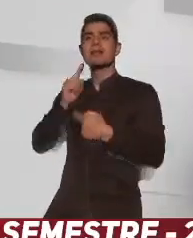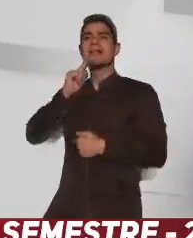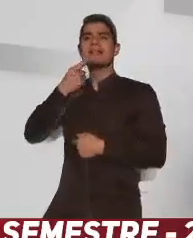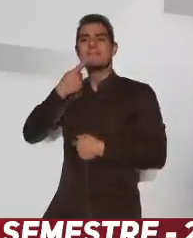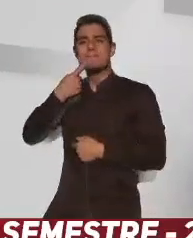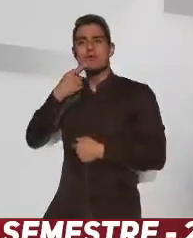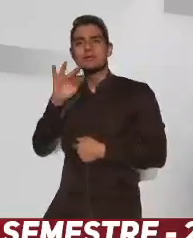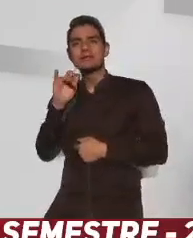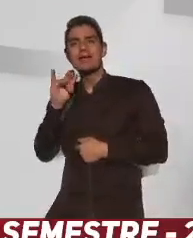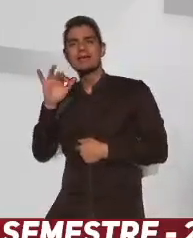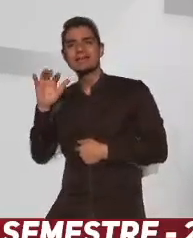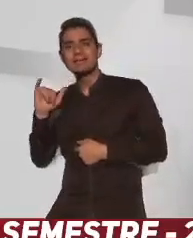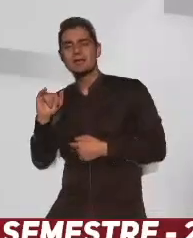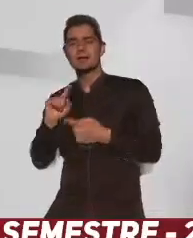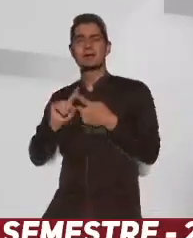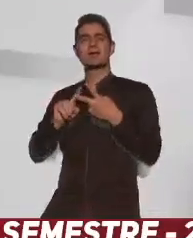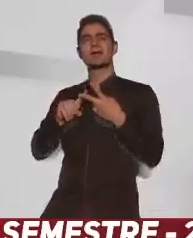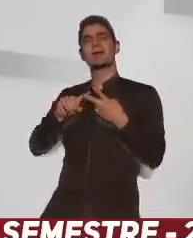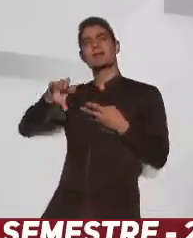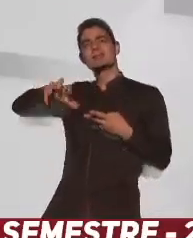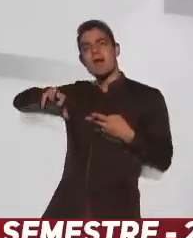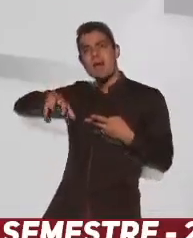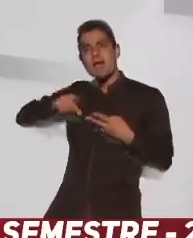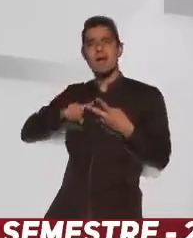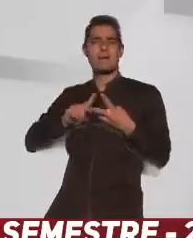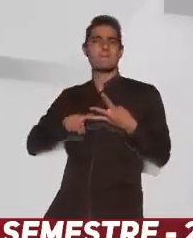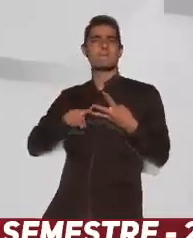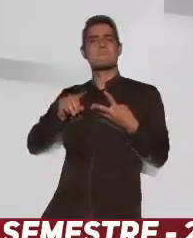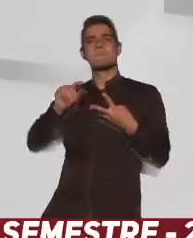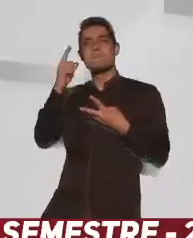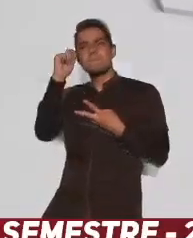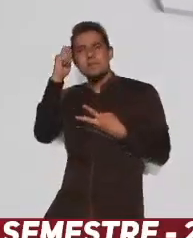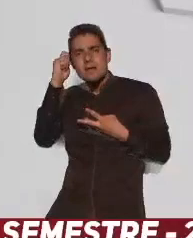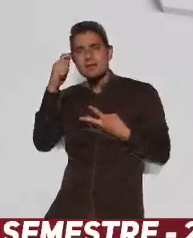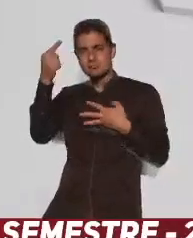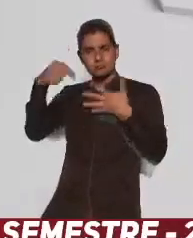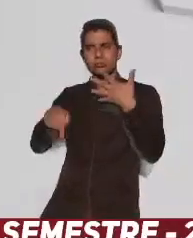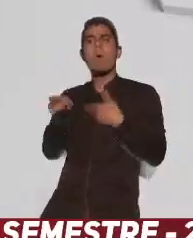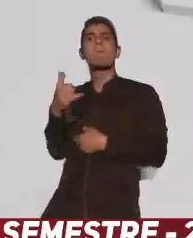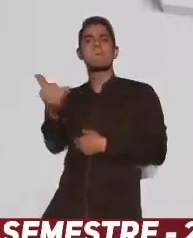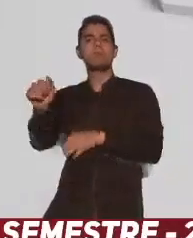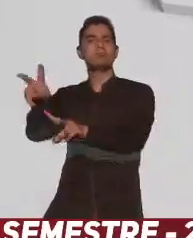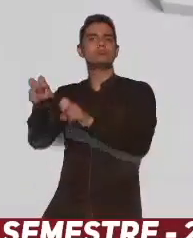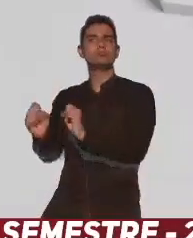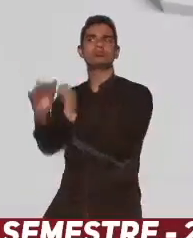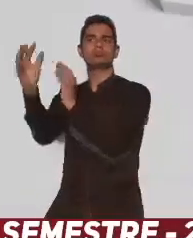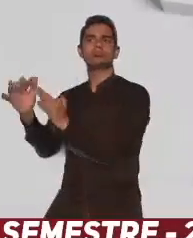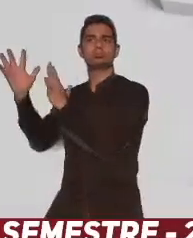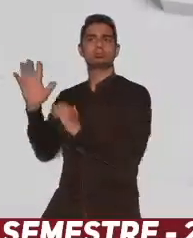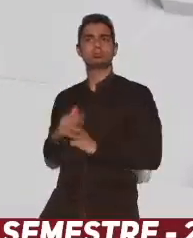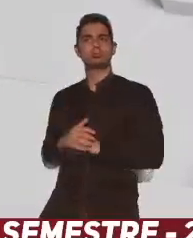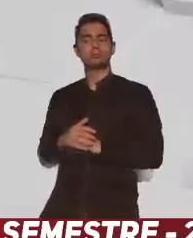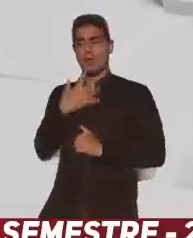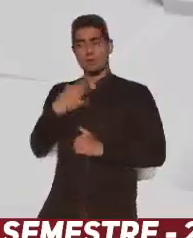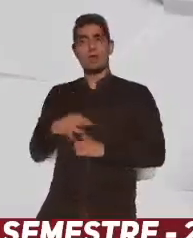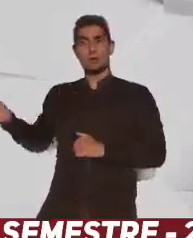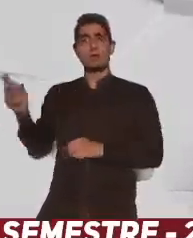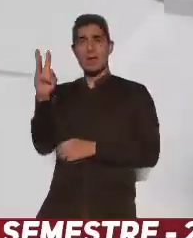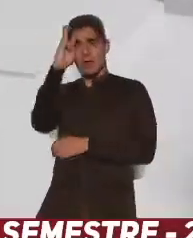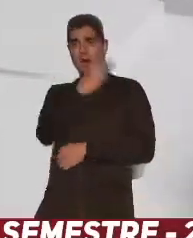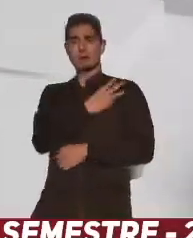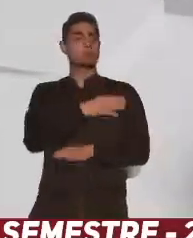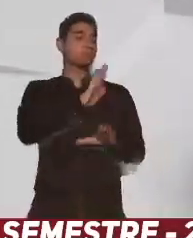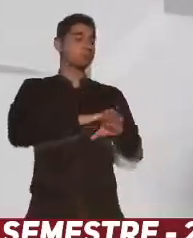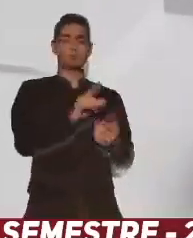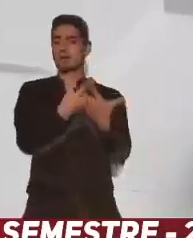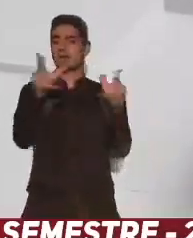mandarina. La alegría que se siente cuando le dicen a uno que su predio está totalmente libre de desminado es muy grande y que ya uno puede meterse